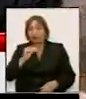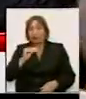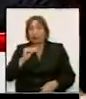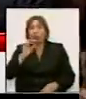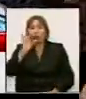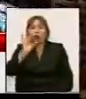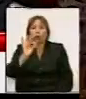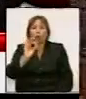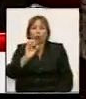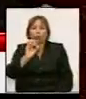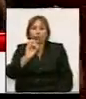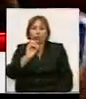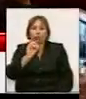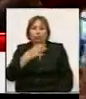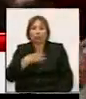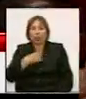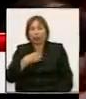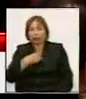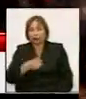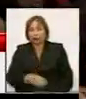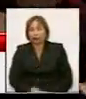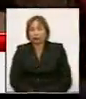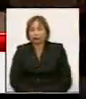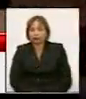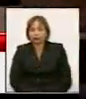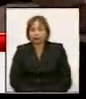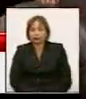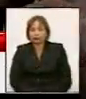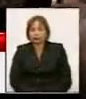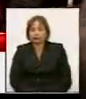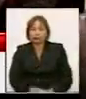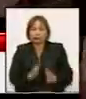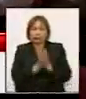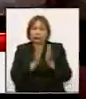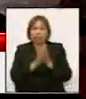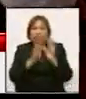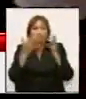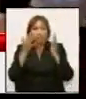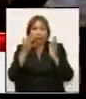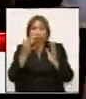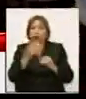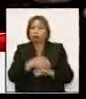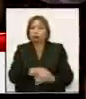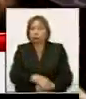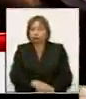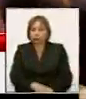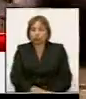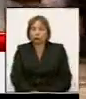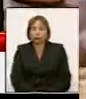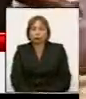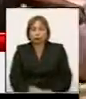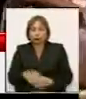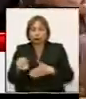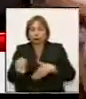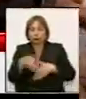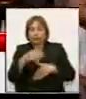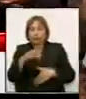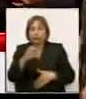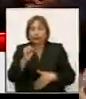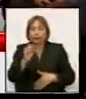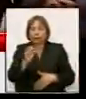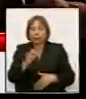80 años, y es despedido de esa manera, entre aplausos, aquí en el Hall de los Pasos Perdidos.